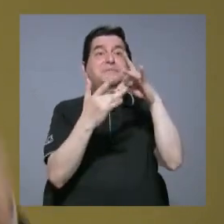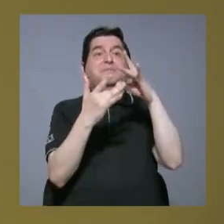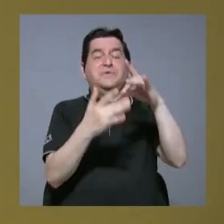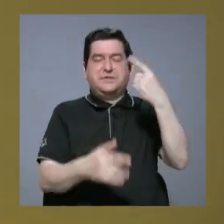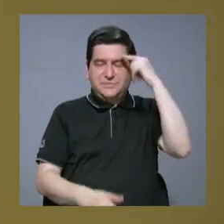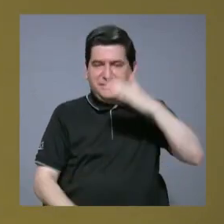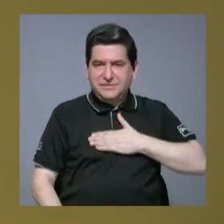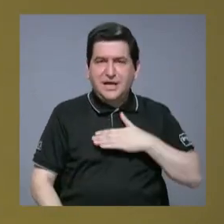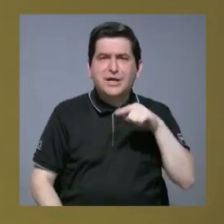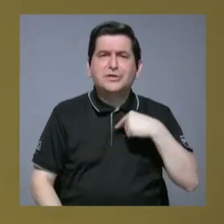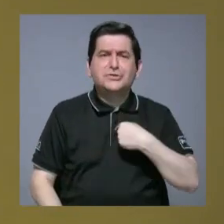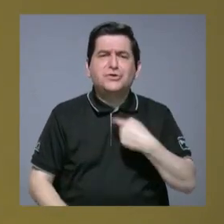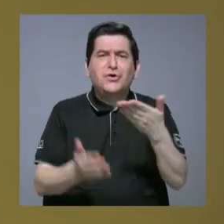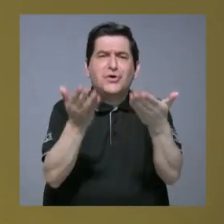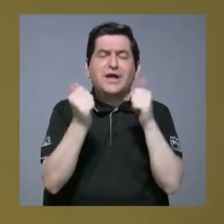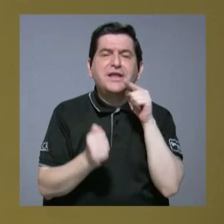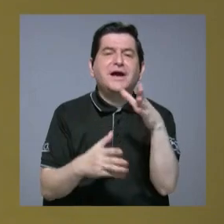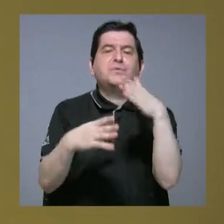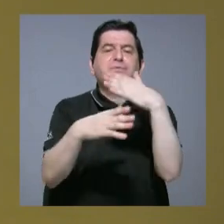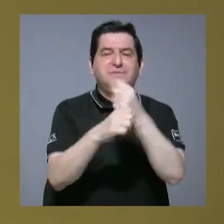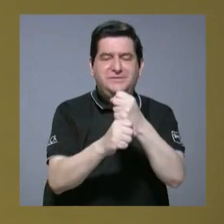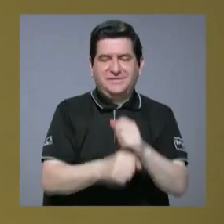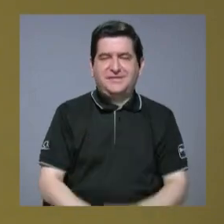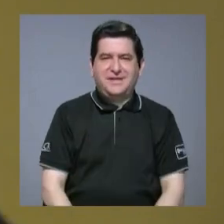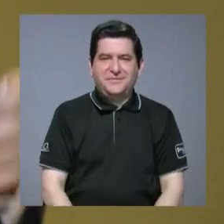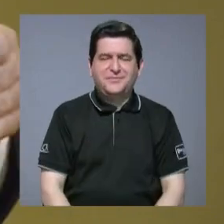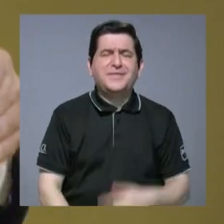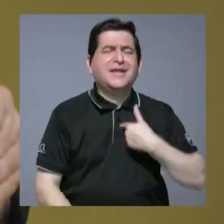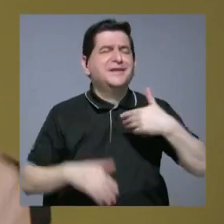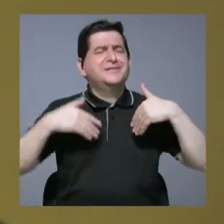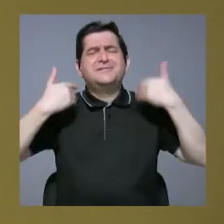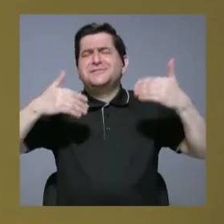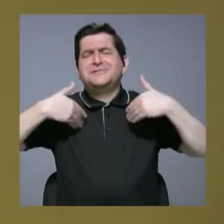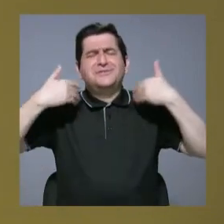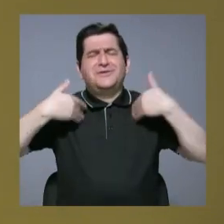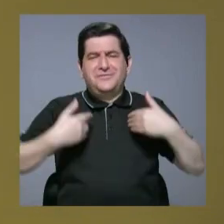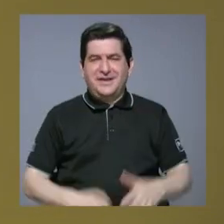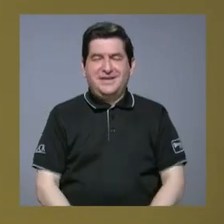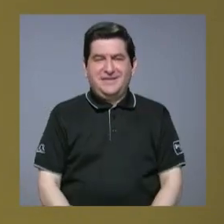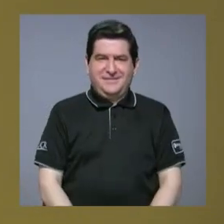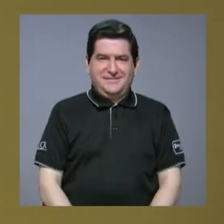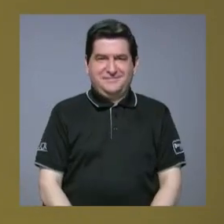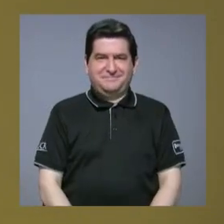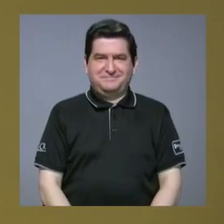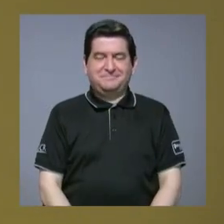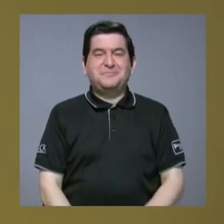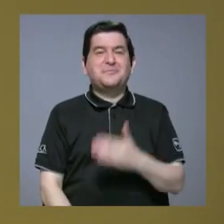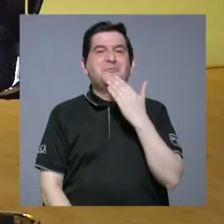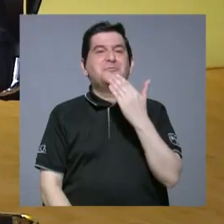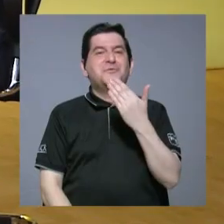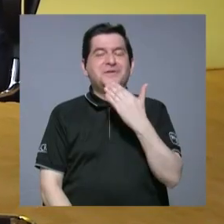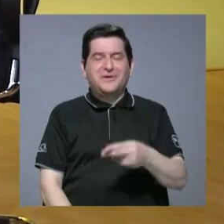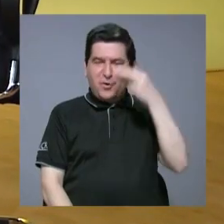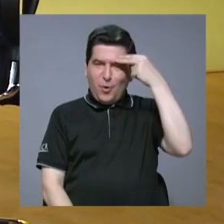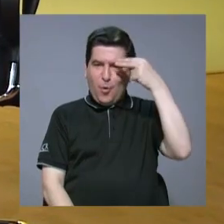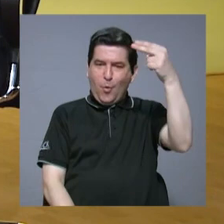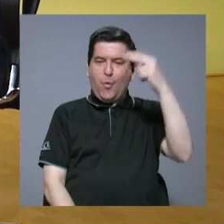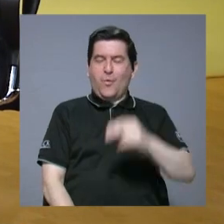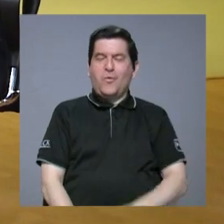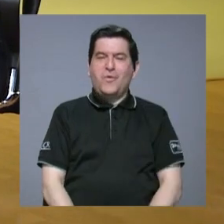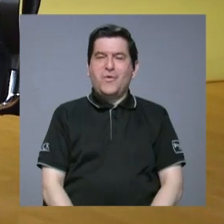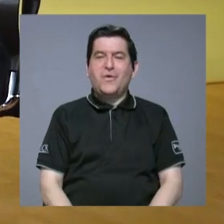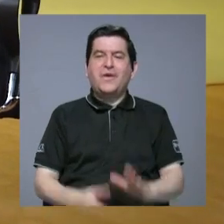yo quería que usted lo hiciera, y estoy feliz que me pellizco y no me siento. Muchas gracias, me honra con